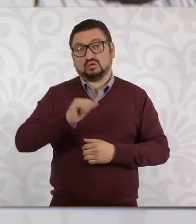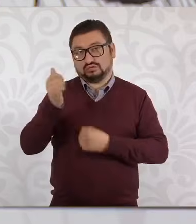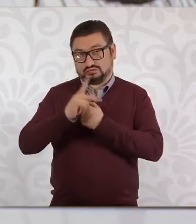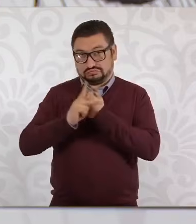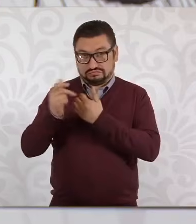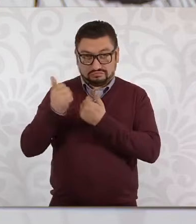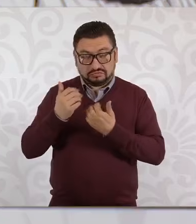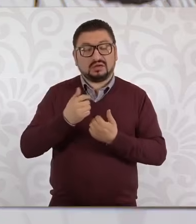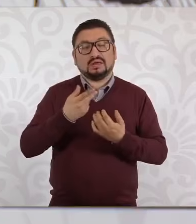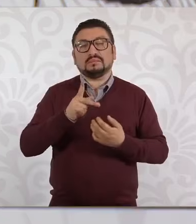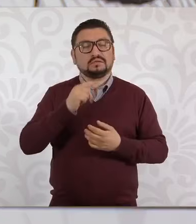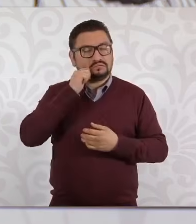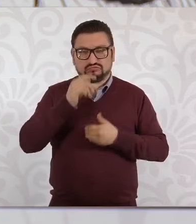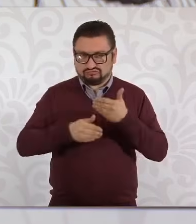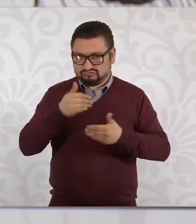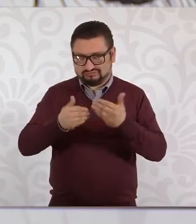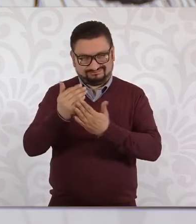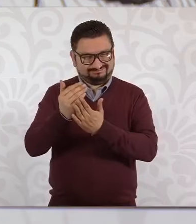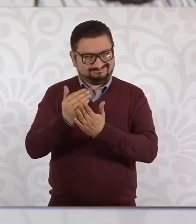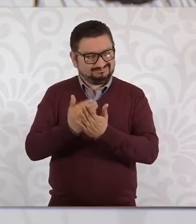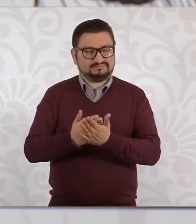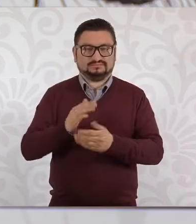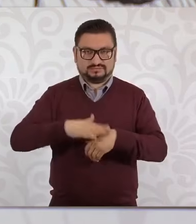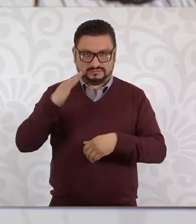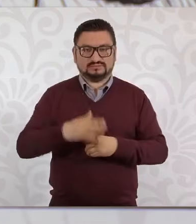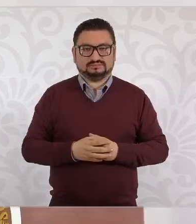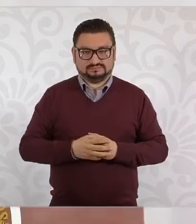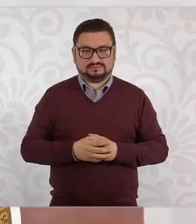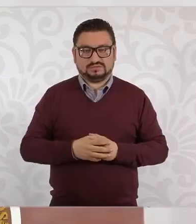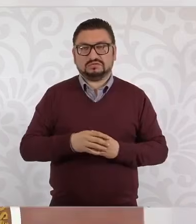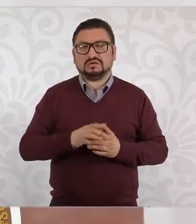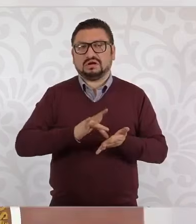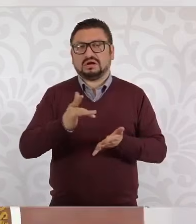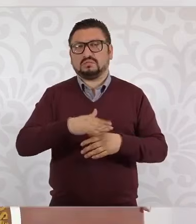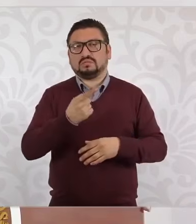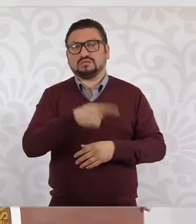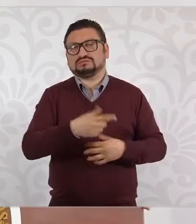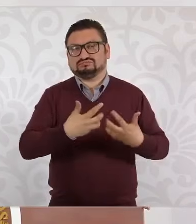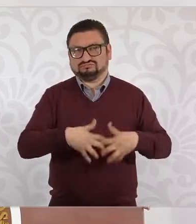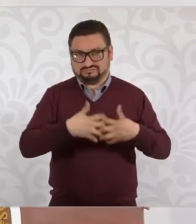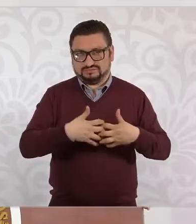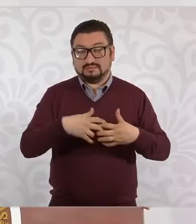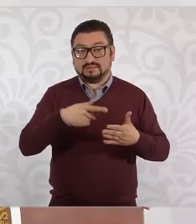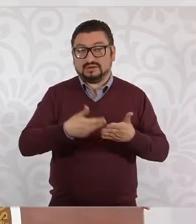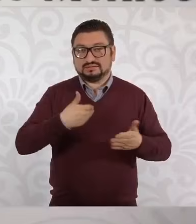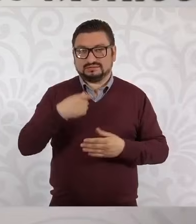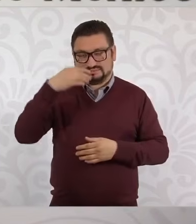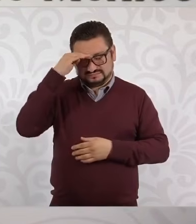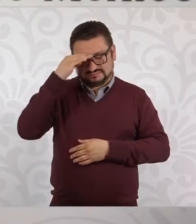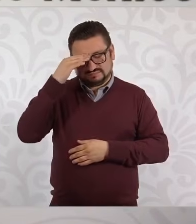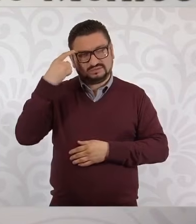a seguir avanzando para reducirlo al máximo. Y eso es gracias a la visión